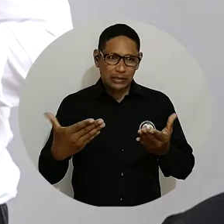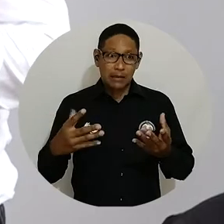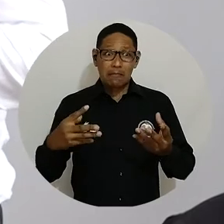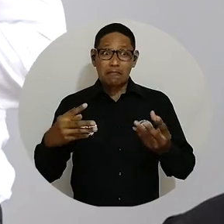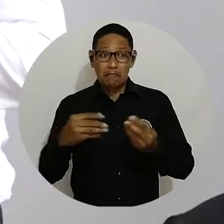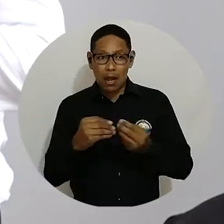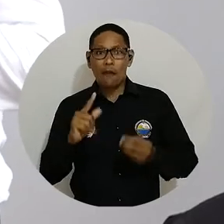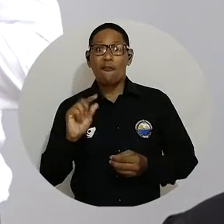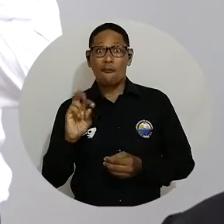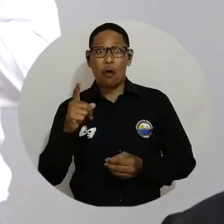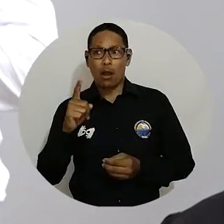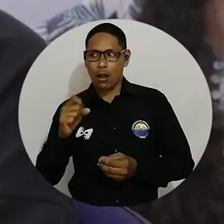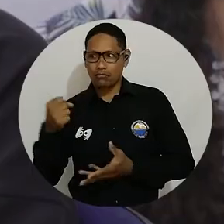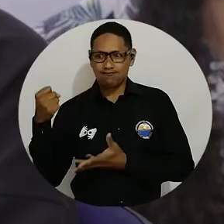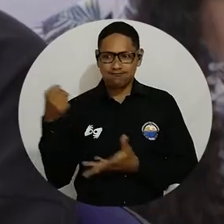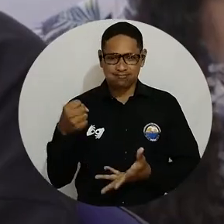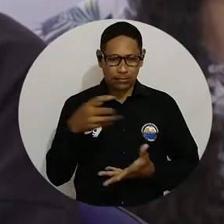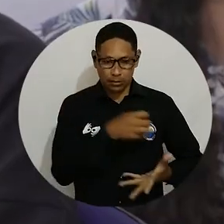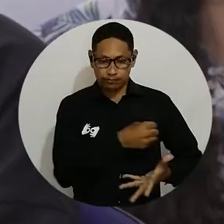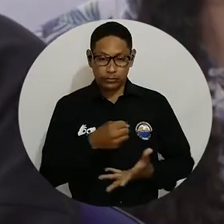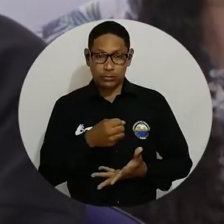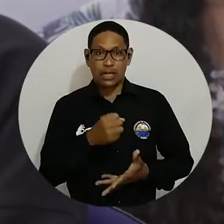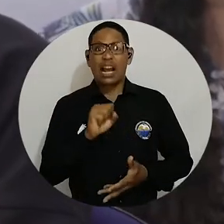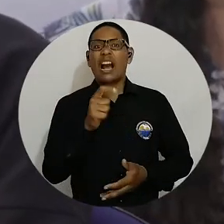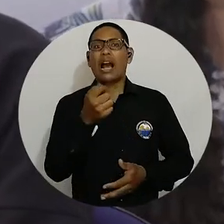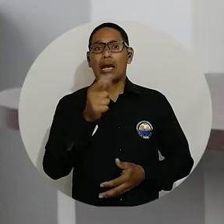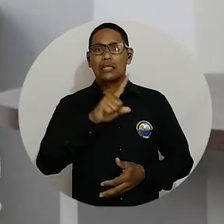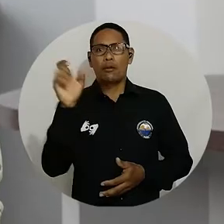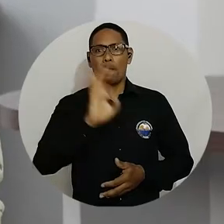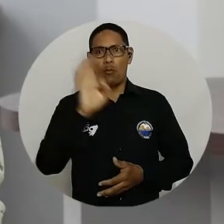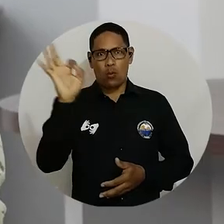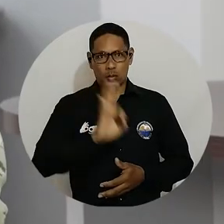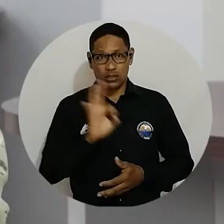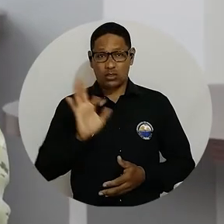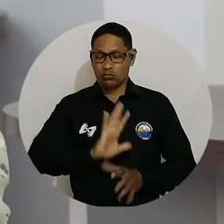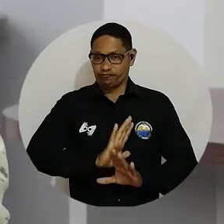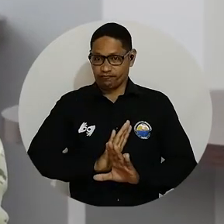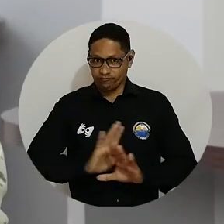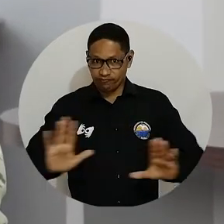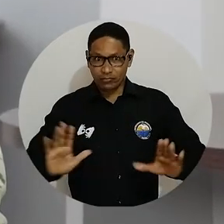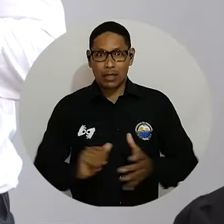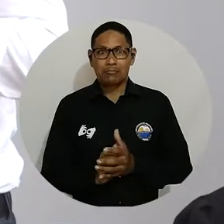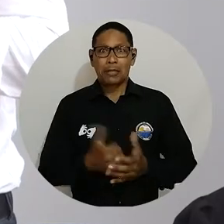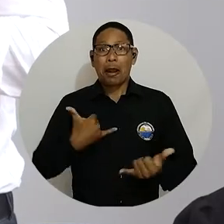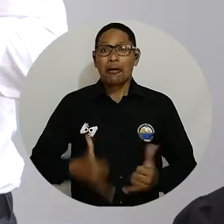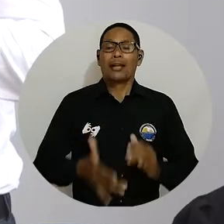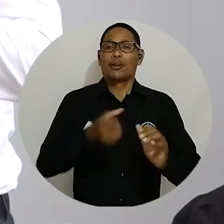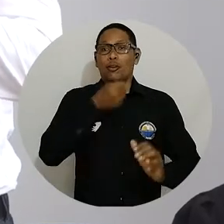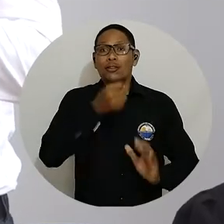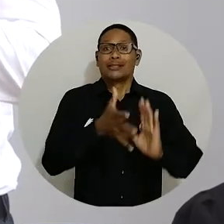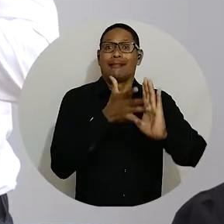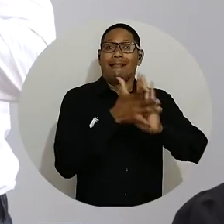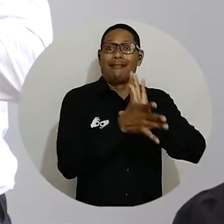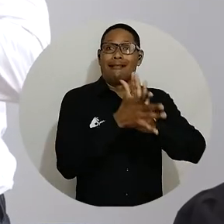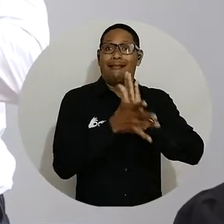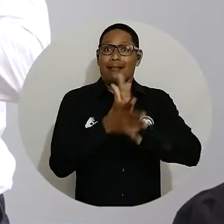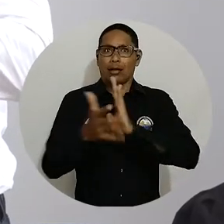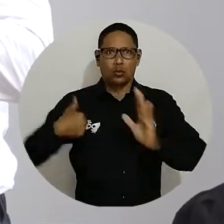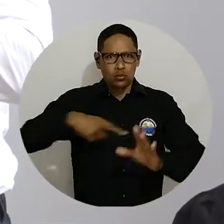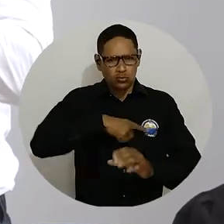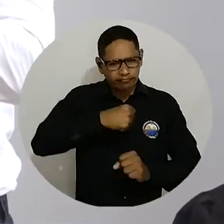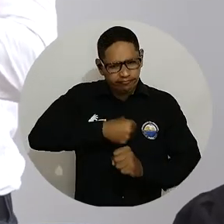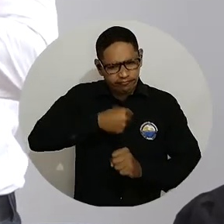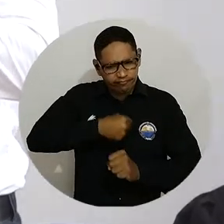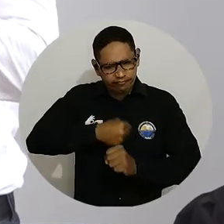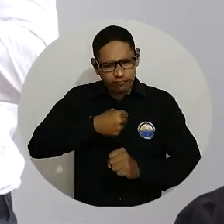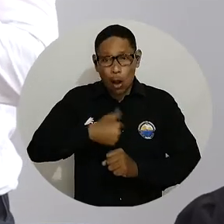aporte del FOMO, creo que un alto número quedan saldados casi el 100%. Tenemos, bueno, la buena nueva, la primera vez que lo digo, ya estamos trabajando